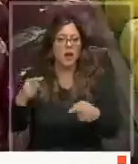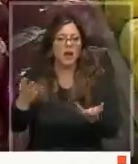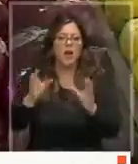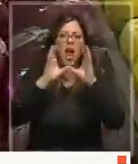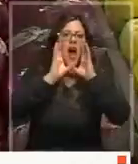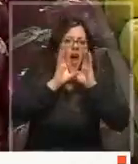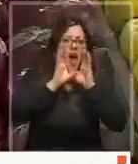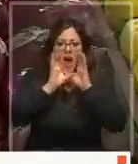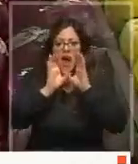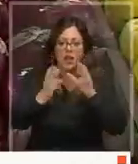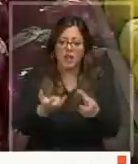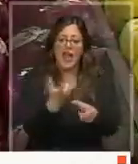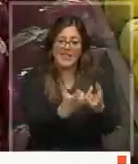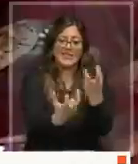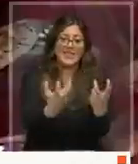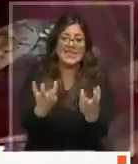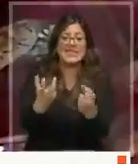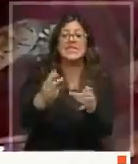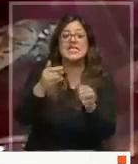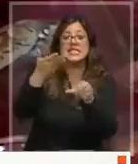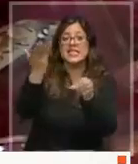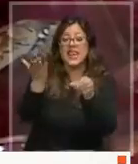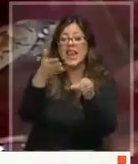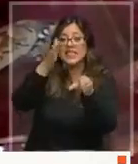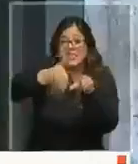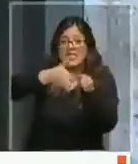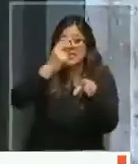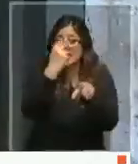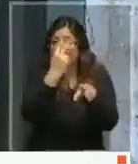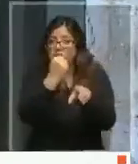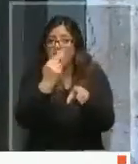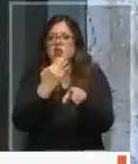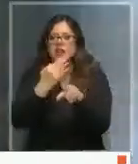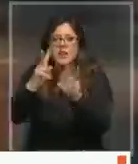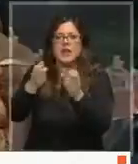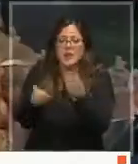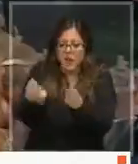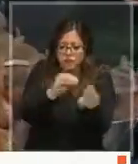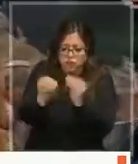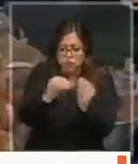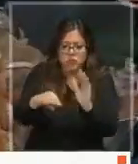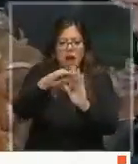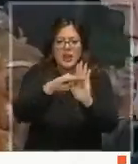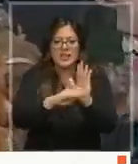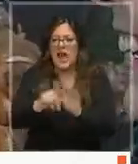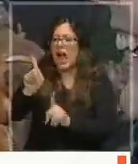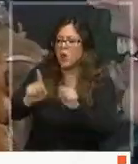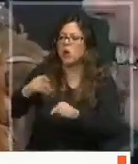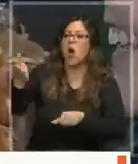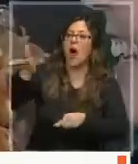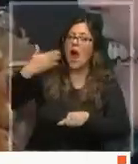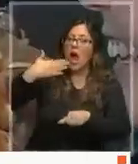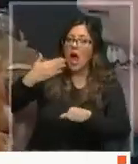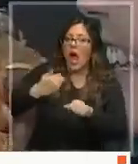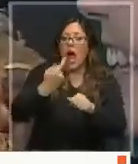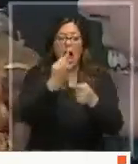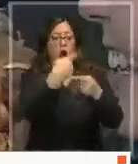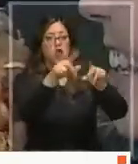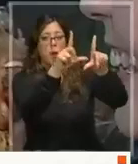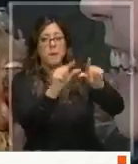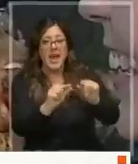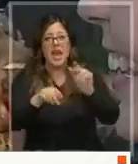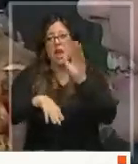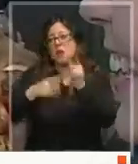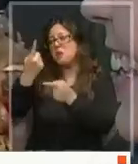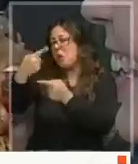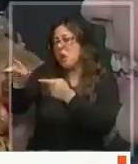Gritan las cebollas en la Vega, al mismo tiempo que se suman a las recetas. A algunos les gusta más picantito, a otros no tanto, a otros les gusta con más cebollita, a